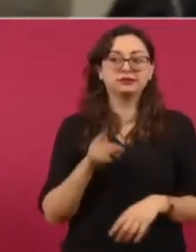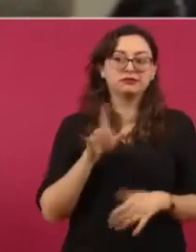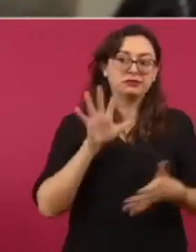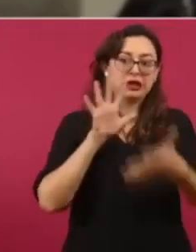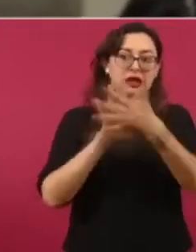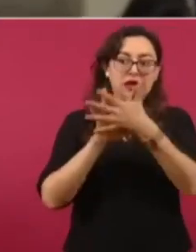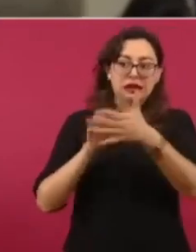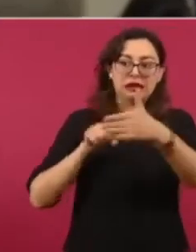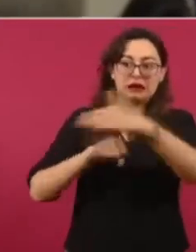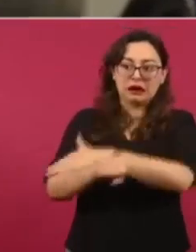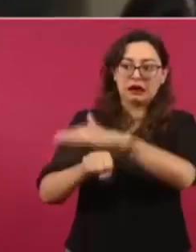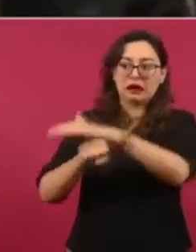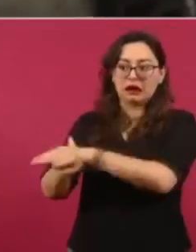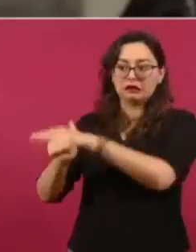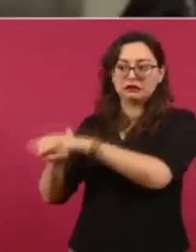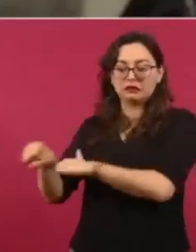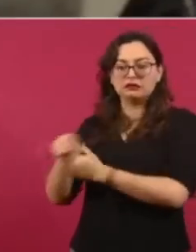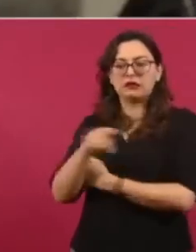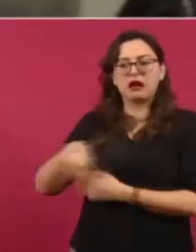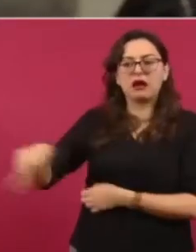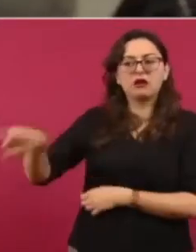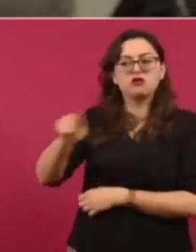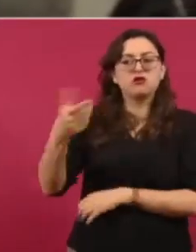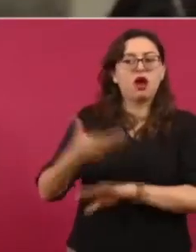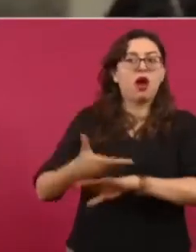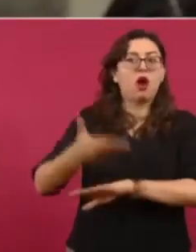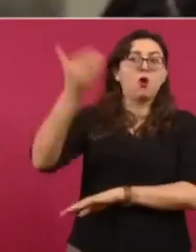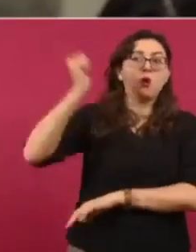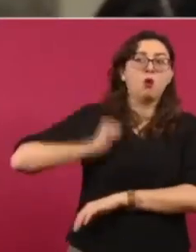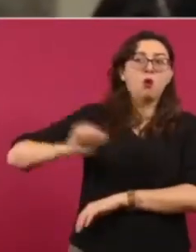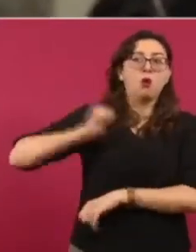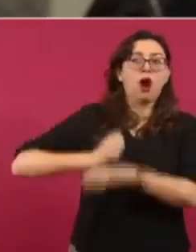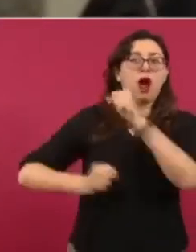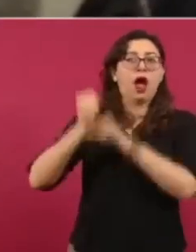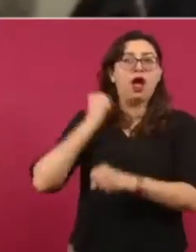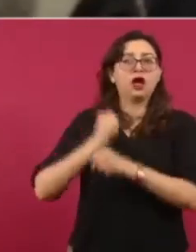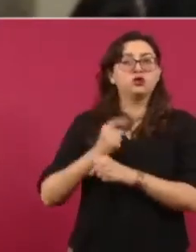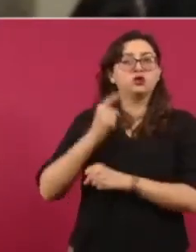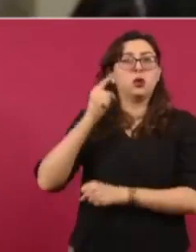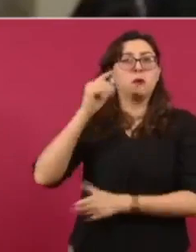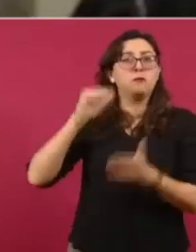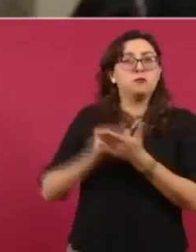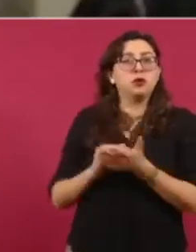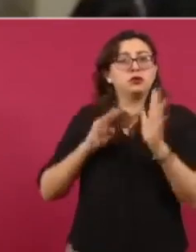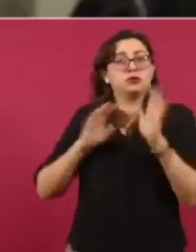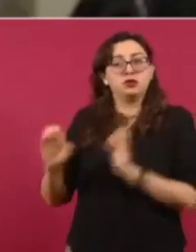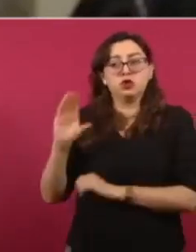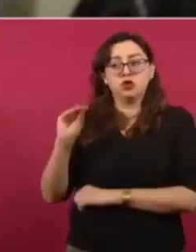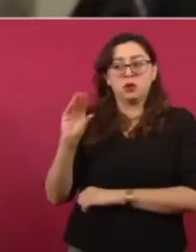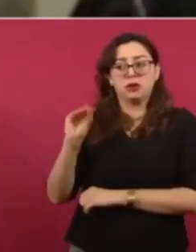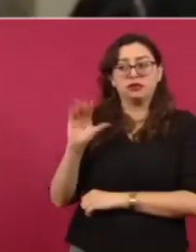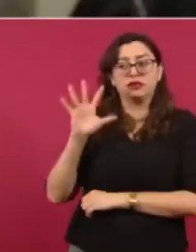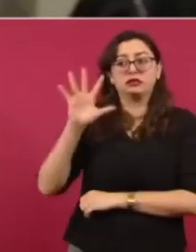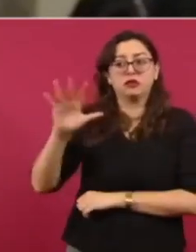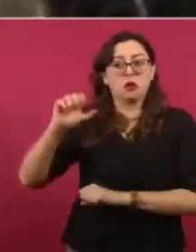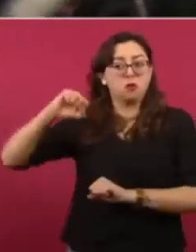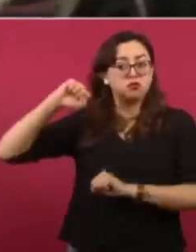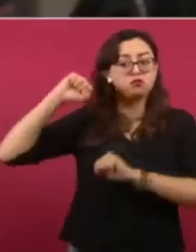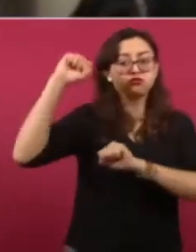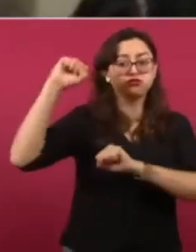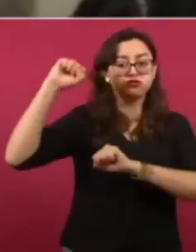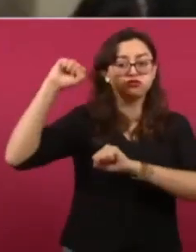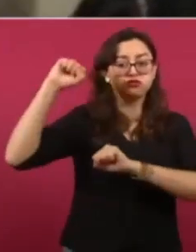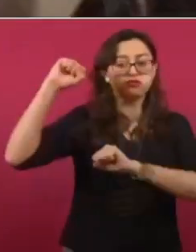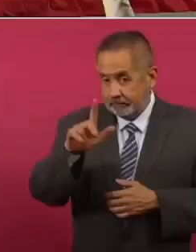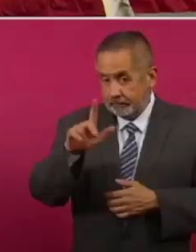el presidente le respondió que México es más seguro que los Estados Unidos. Vamos a escuchar las palabras del presidente de la